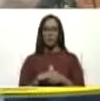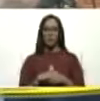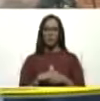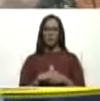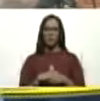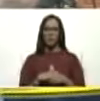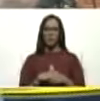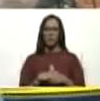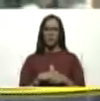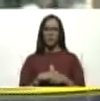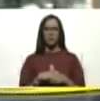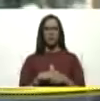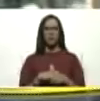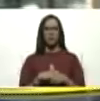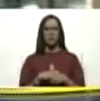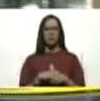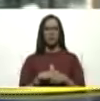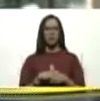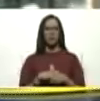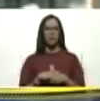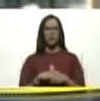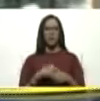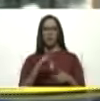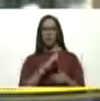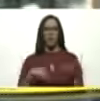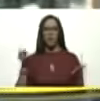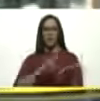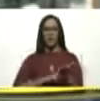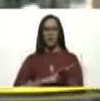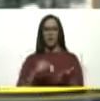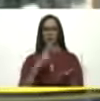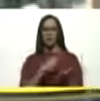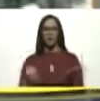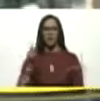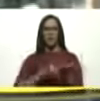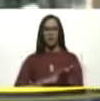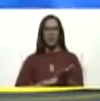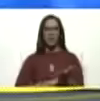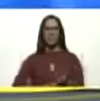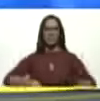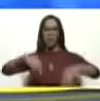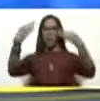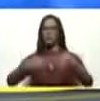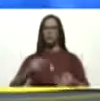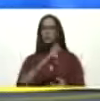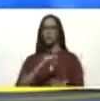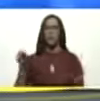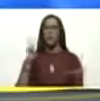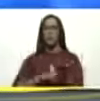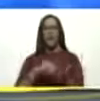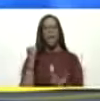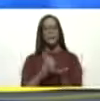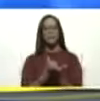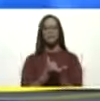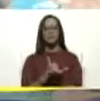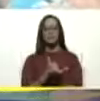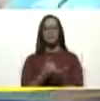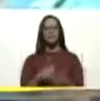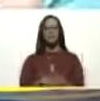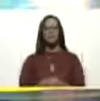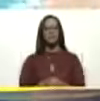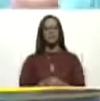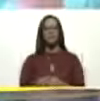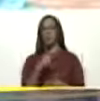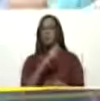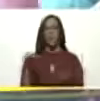parece? No, no volverán, mi compadre. Por supuesto no. No volverán. No volverán nunca más. Se lo aseguro que no volverán. Amén, así será.